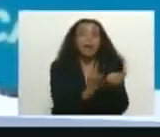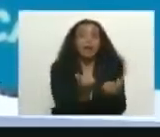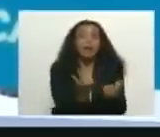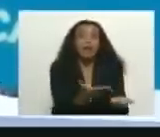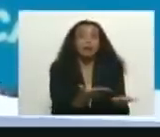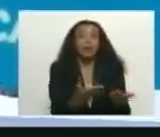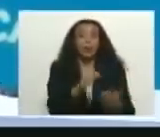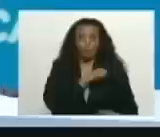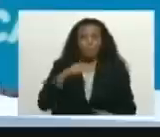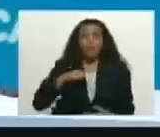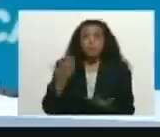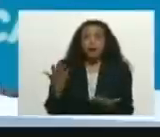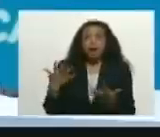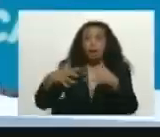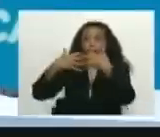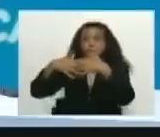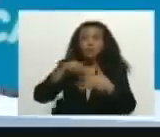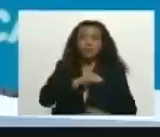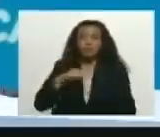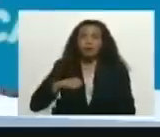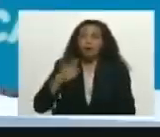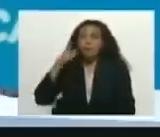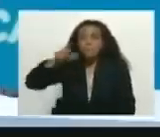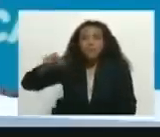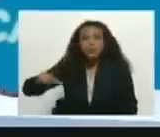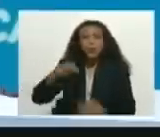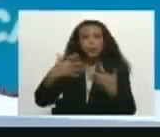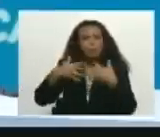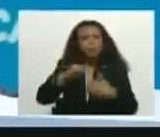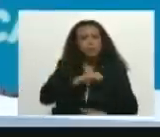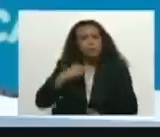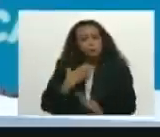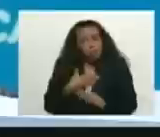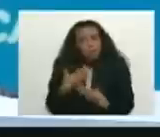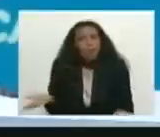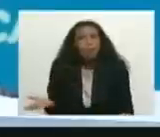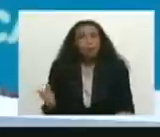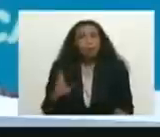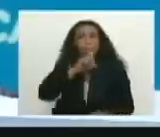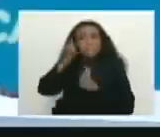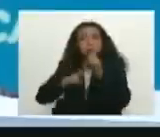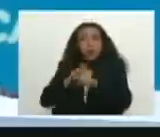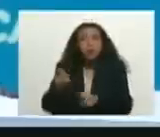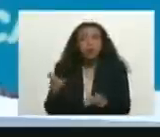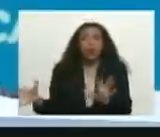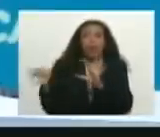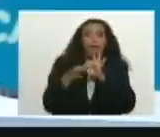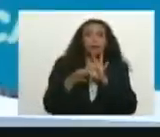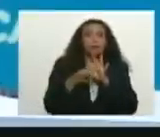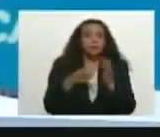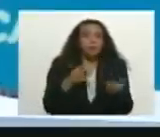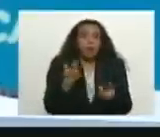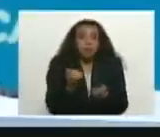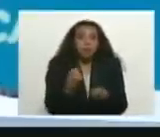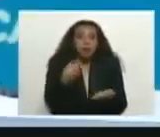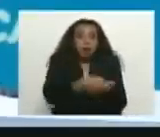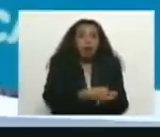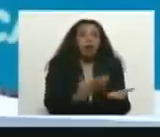sector privado. No habrá gente del sector privado que esté dispuesto a hacer una alianza y a poner